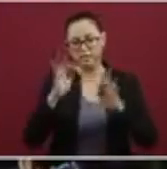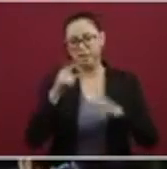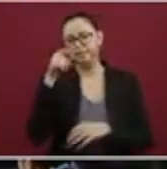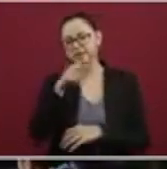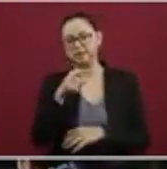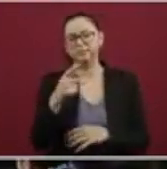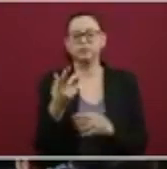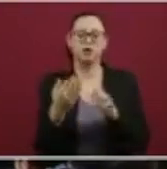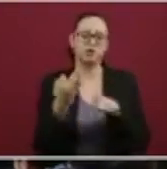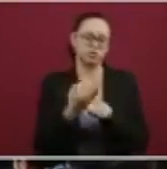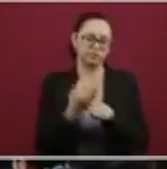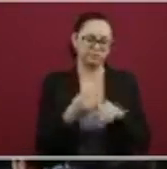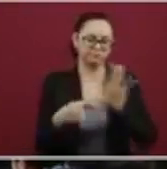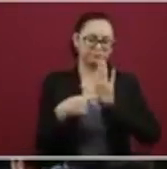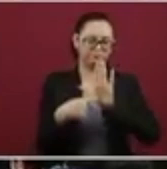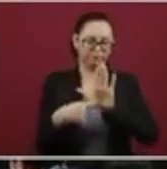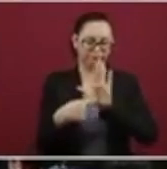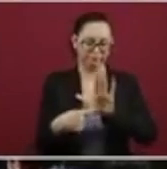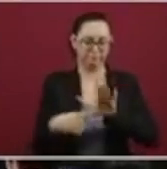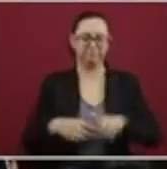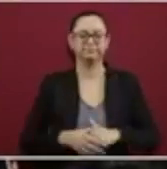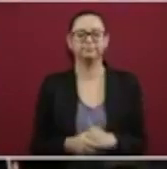de algunos datos. Primero,